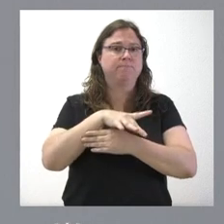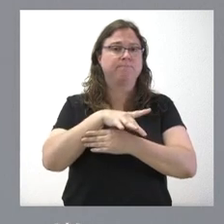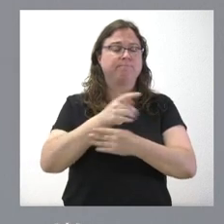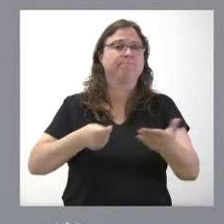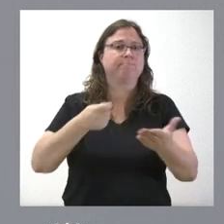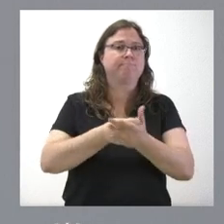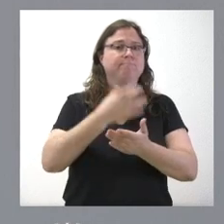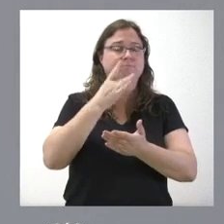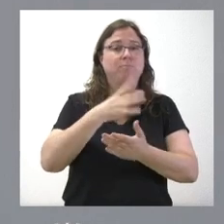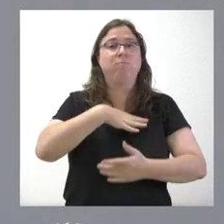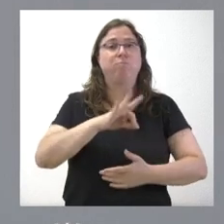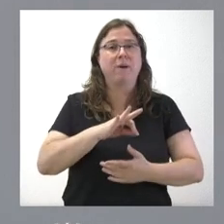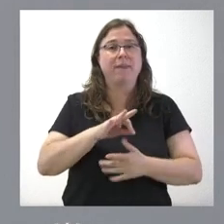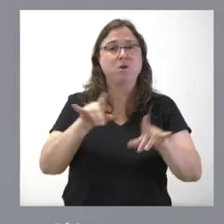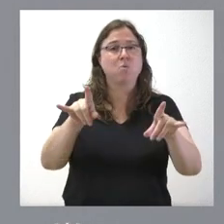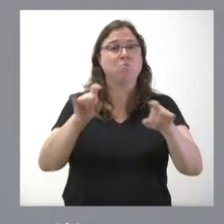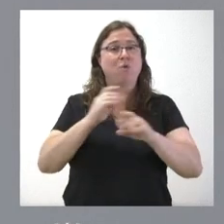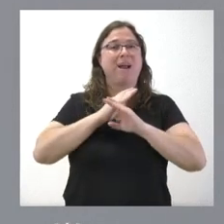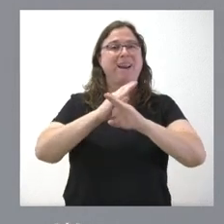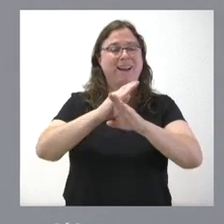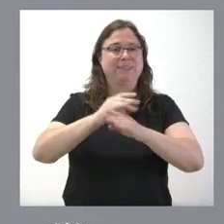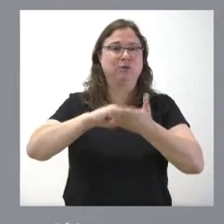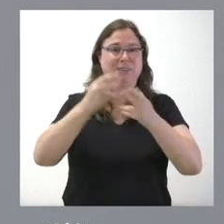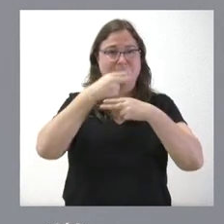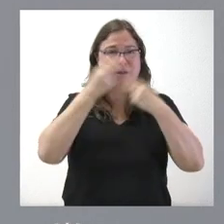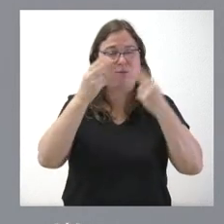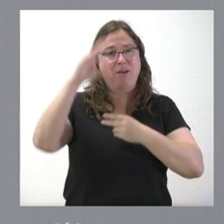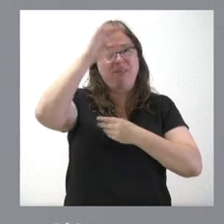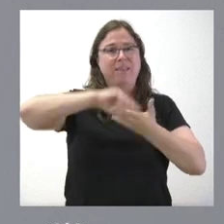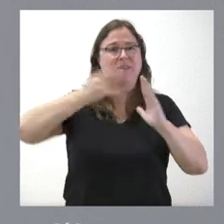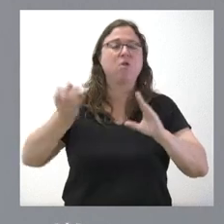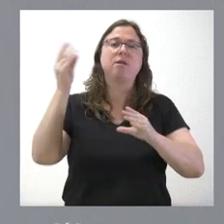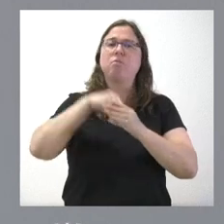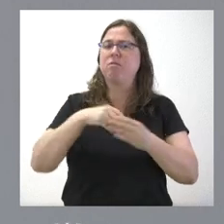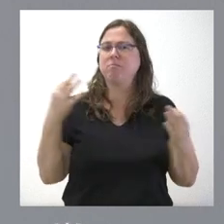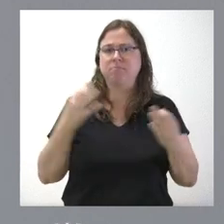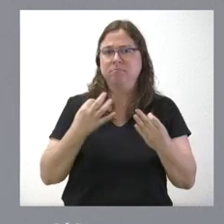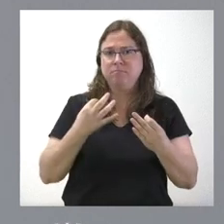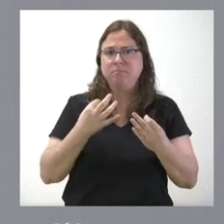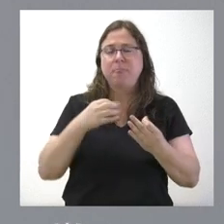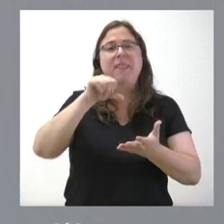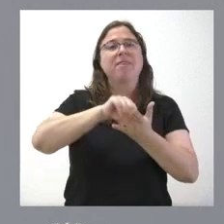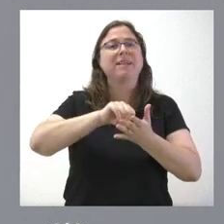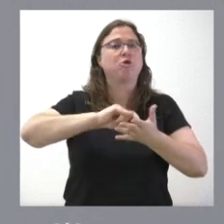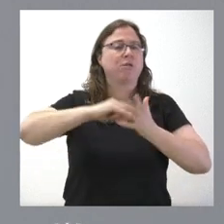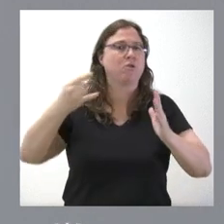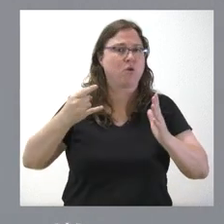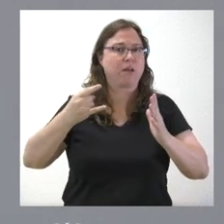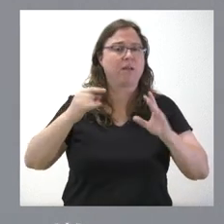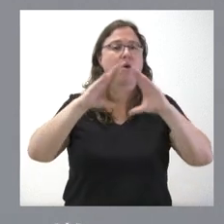aportaciones que son capaces de captar el resto del sistema Público de ciencia y tecnología que incluye fundamentalmente centros tecnológicos